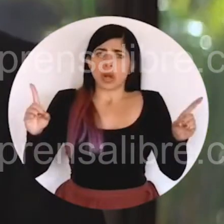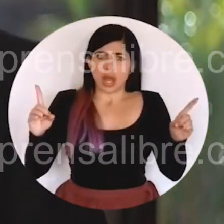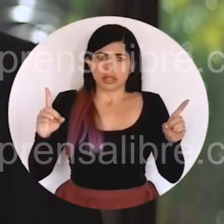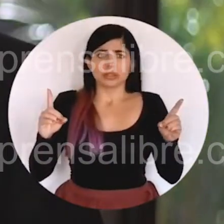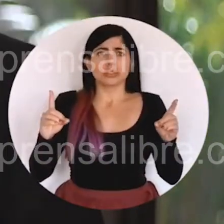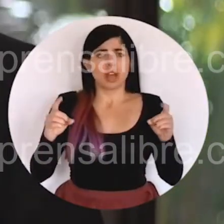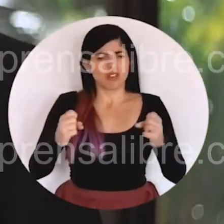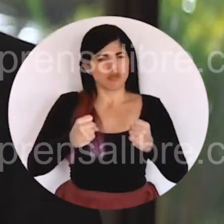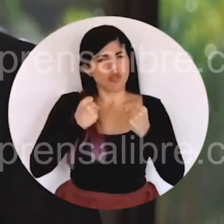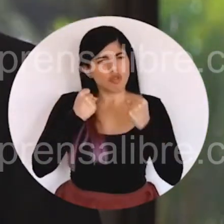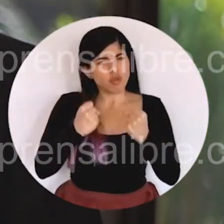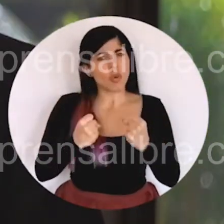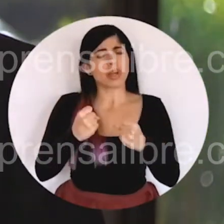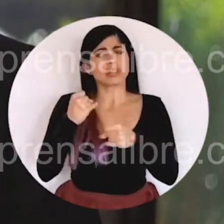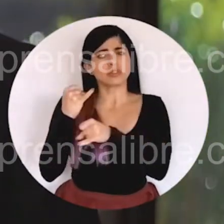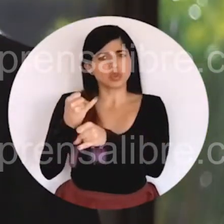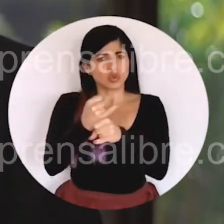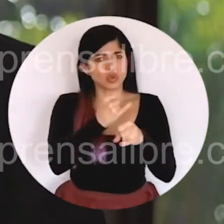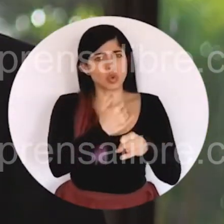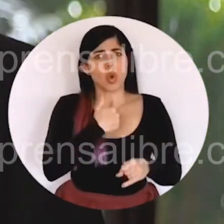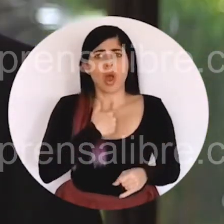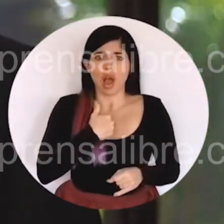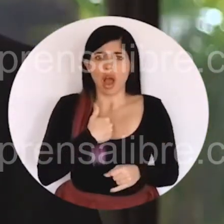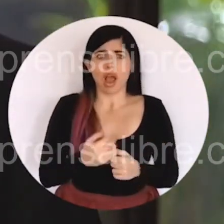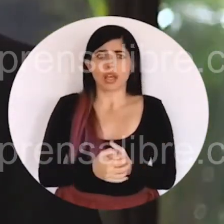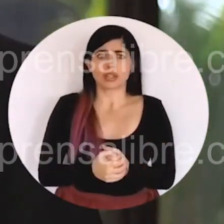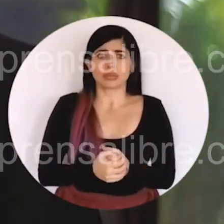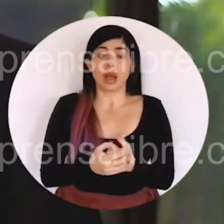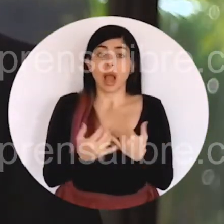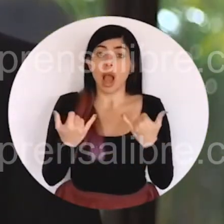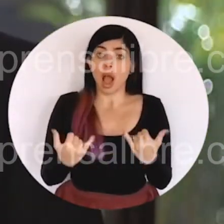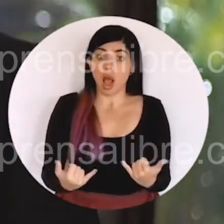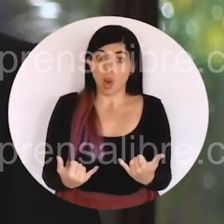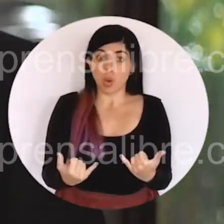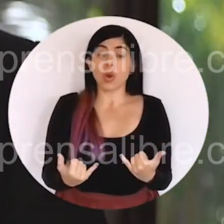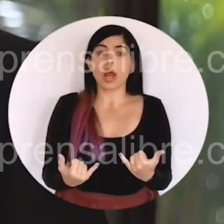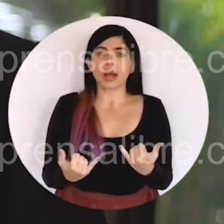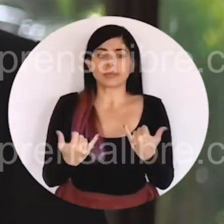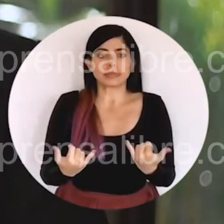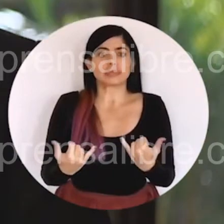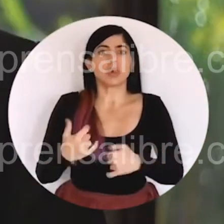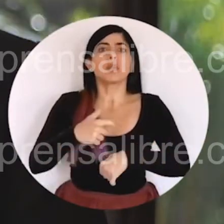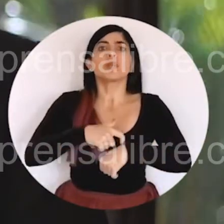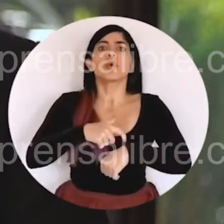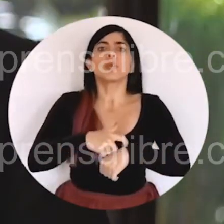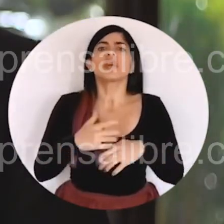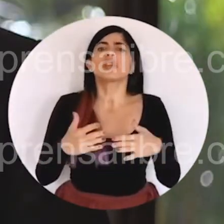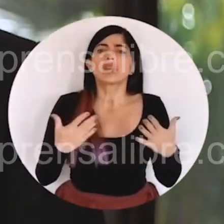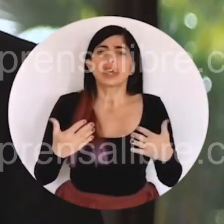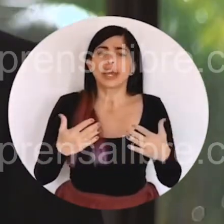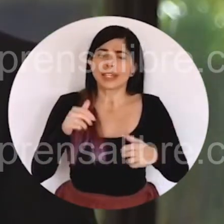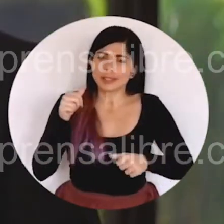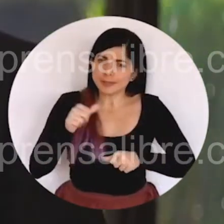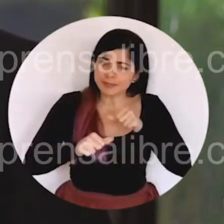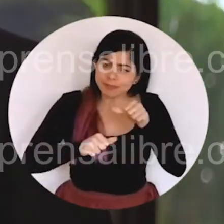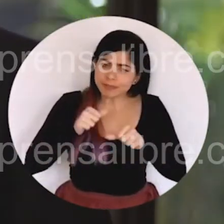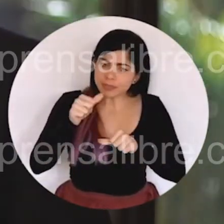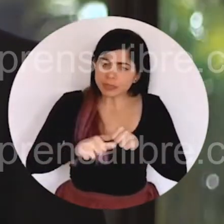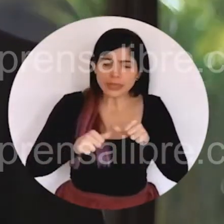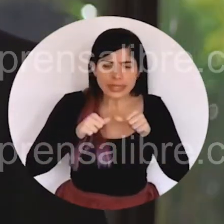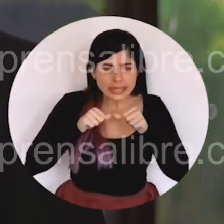democracia y en la fortaleza de nuestras instituciones. Ahora es momento de